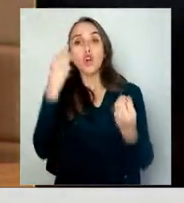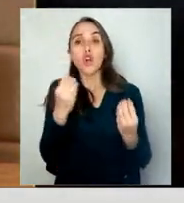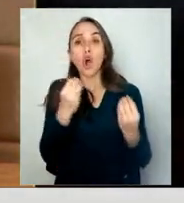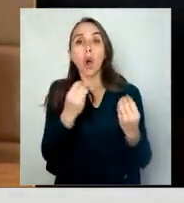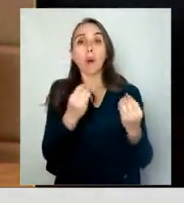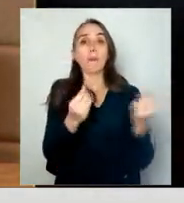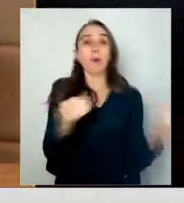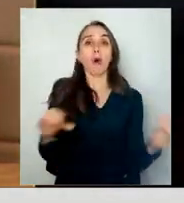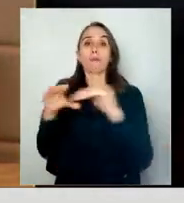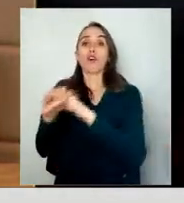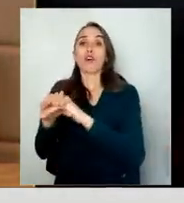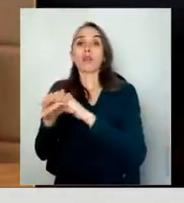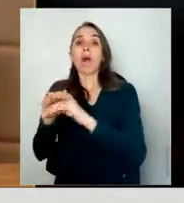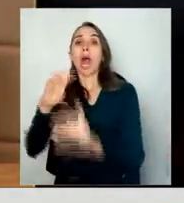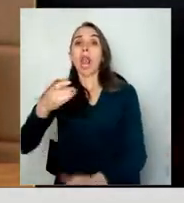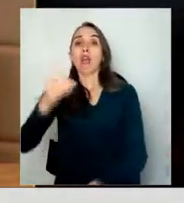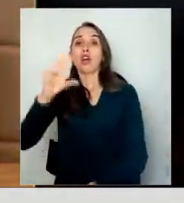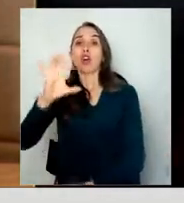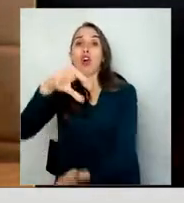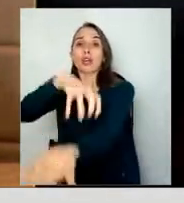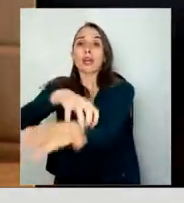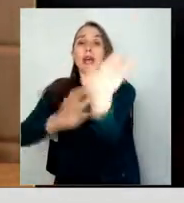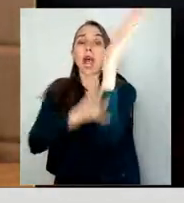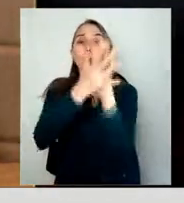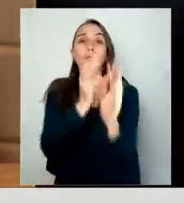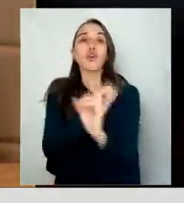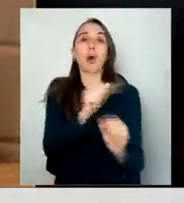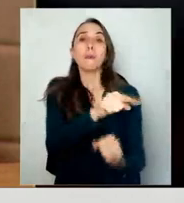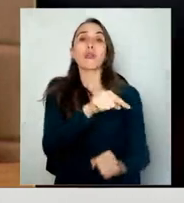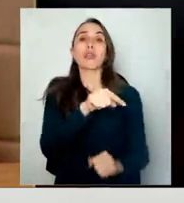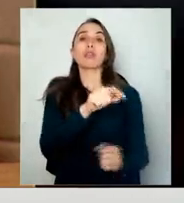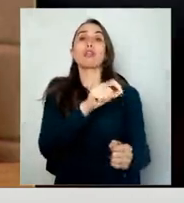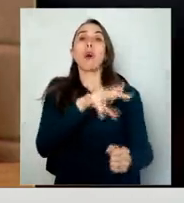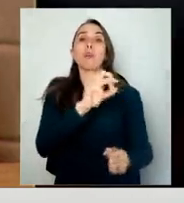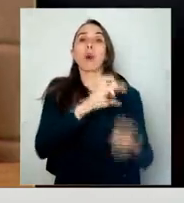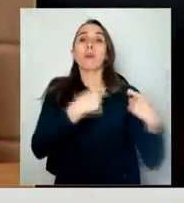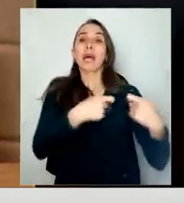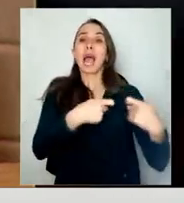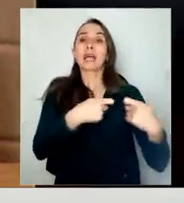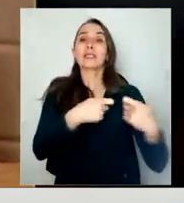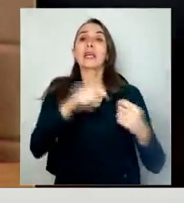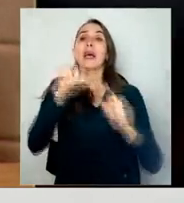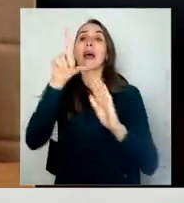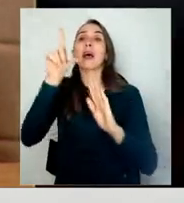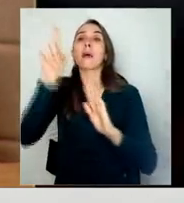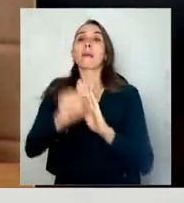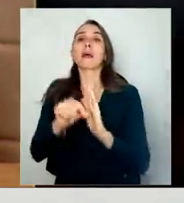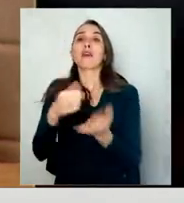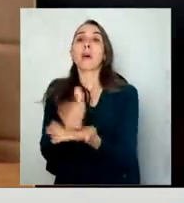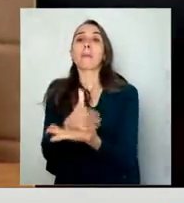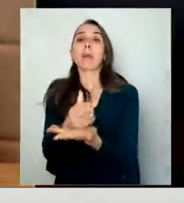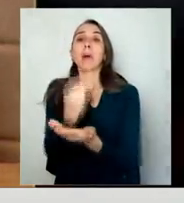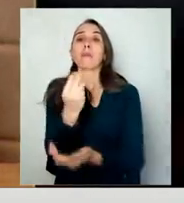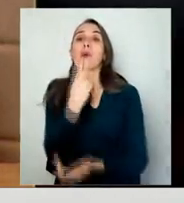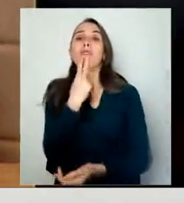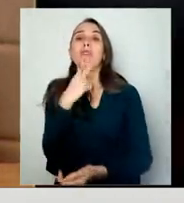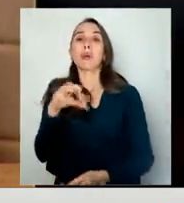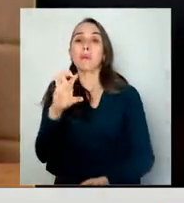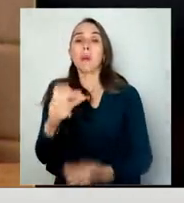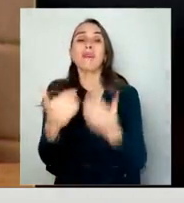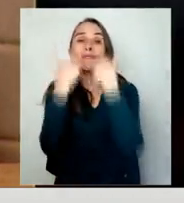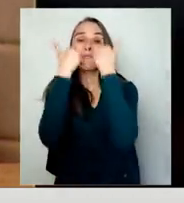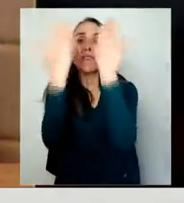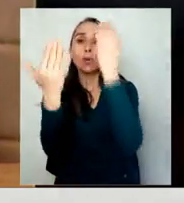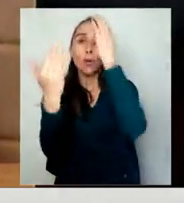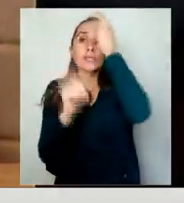regional porque no han tenido la capacidad de ejecutarlo y dicen que por ahí se baja el plan buen vivir por el mop es una vergüenza no están